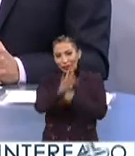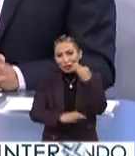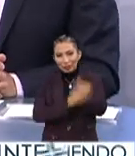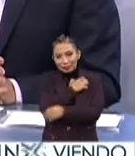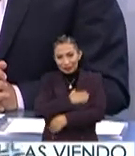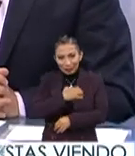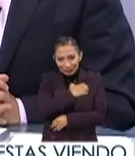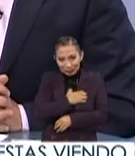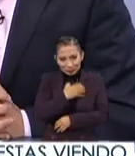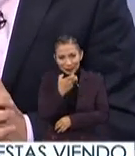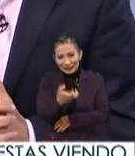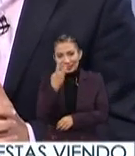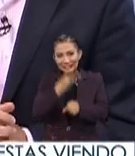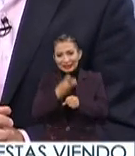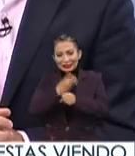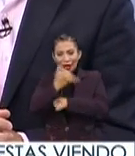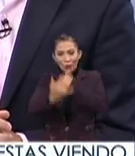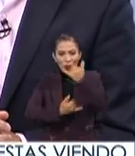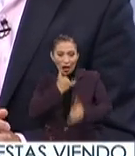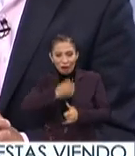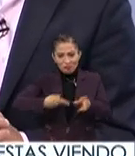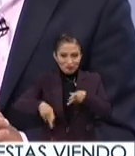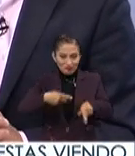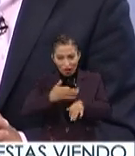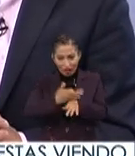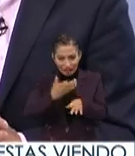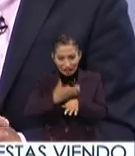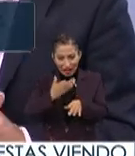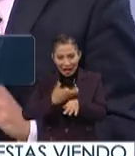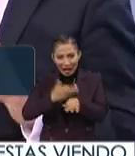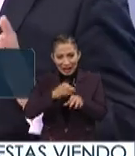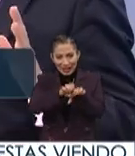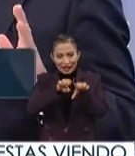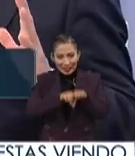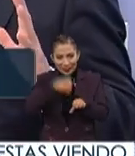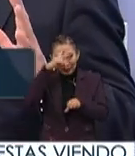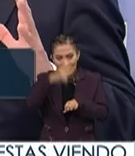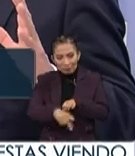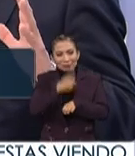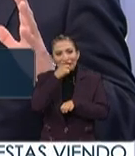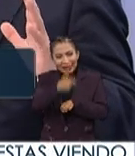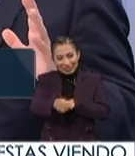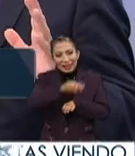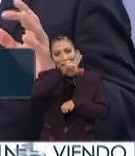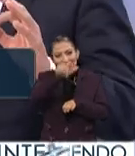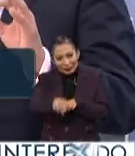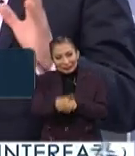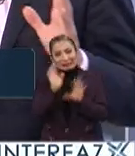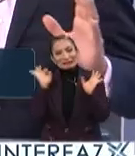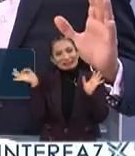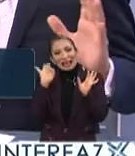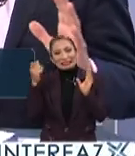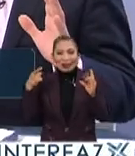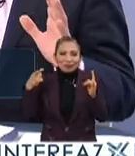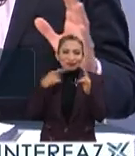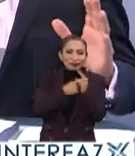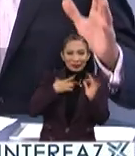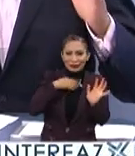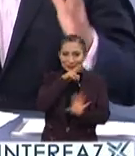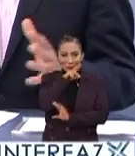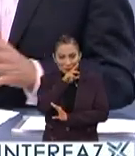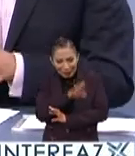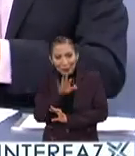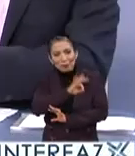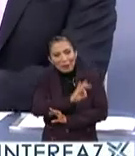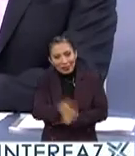muy contentos por este tercer partido que está jugando en estos momentos. Les diremos, Ana Cris, les diremos si hay un gol, así que no se